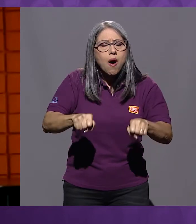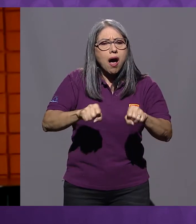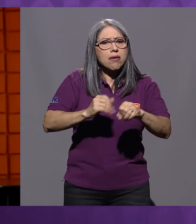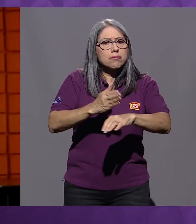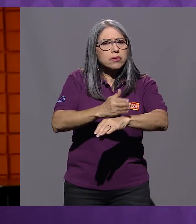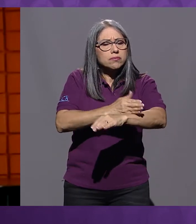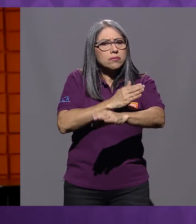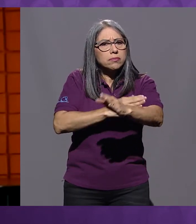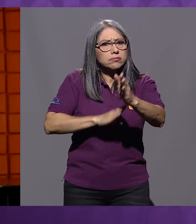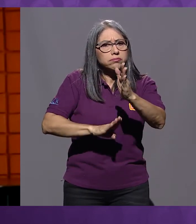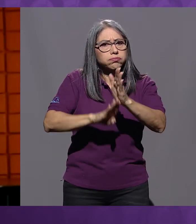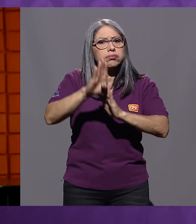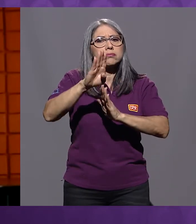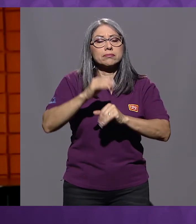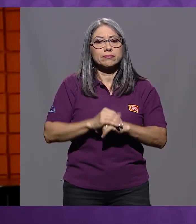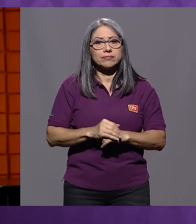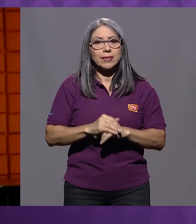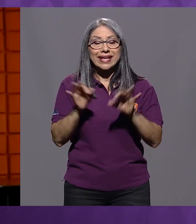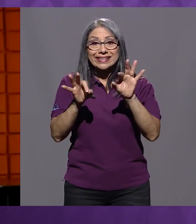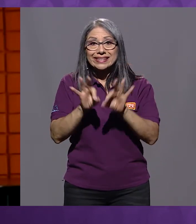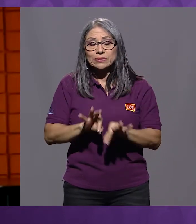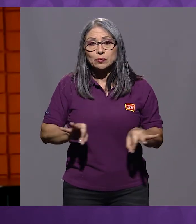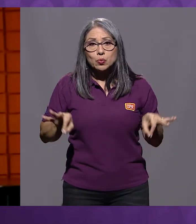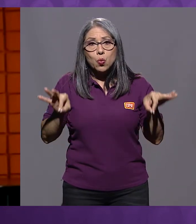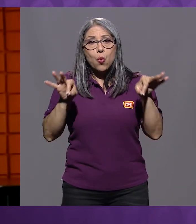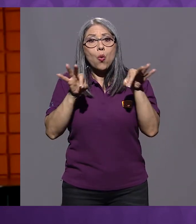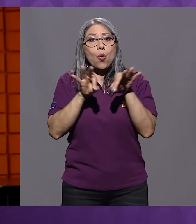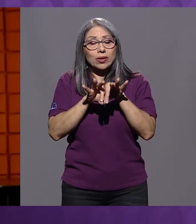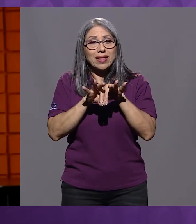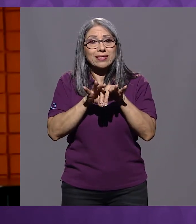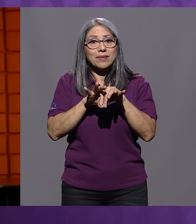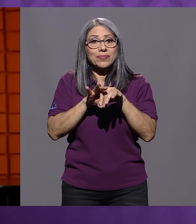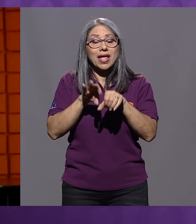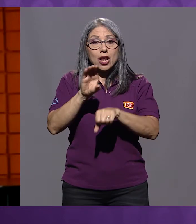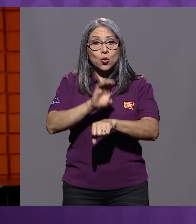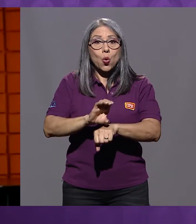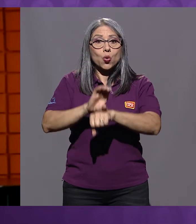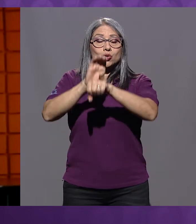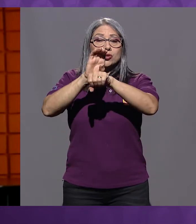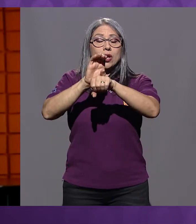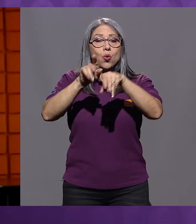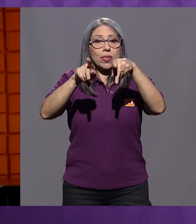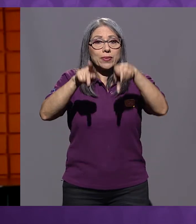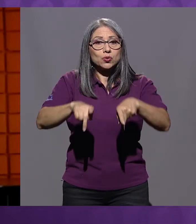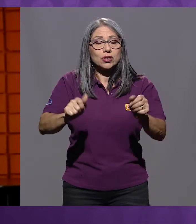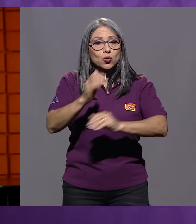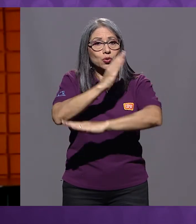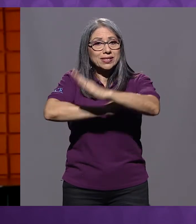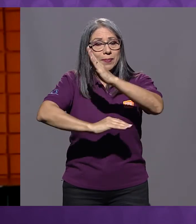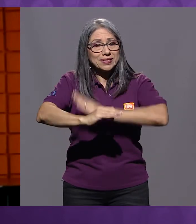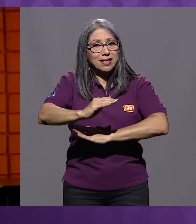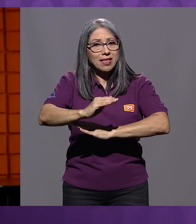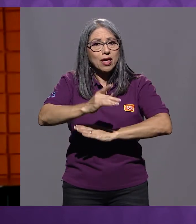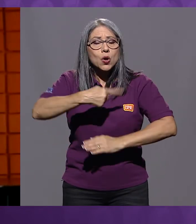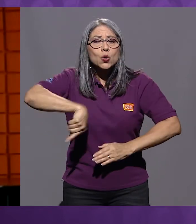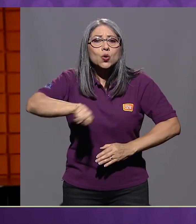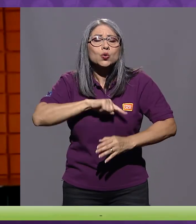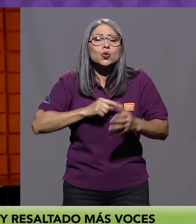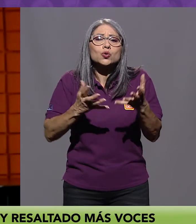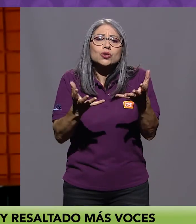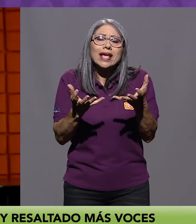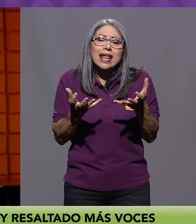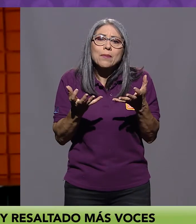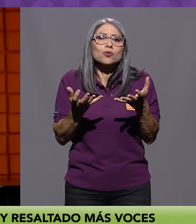desarrollarse. De ahí que es la importancia y que desde Consejo Nacional de Personas con Discapacidad nos